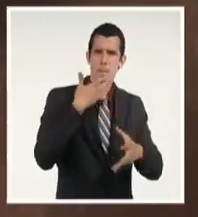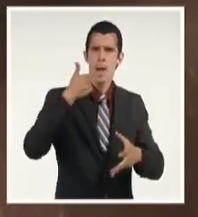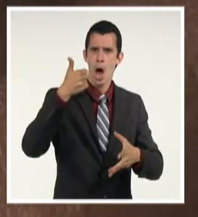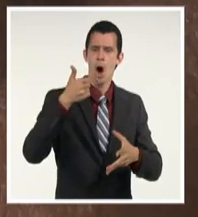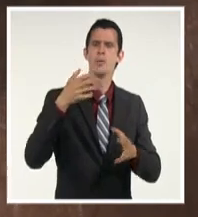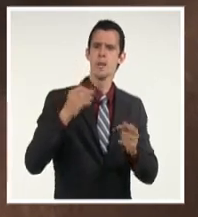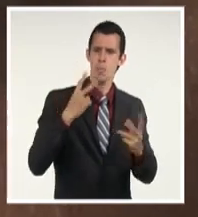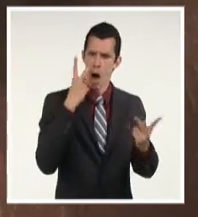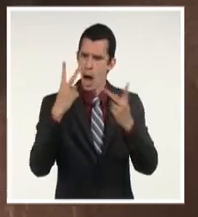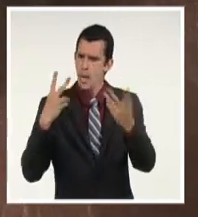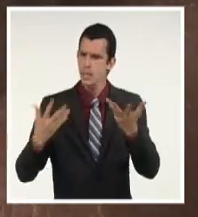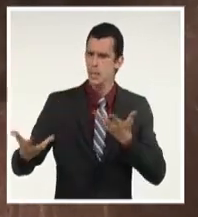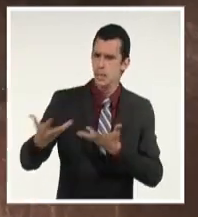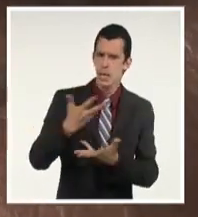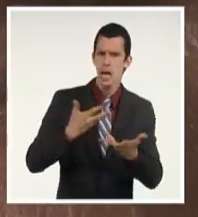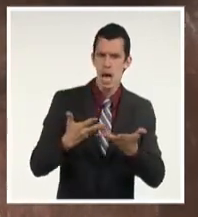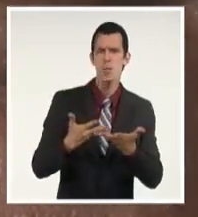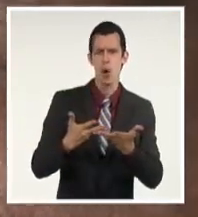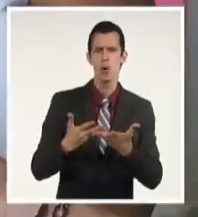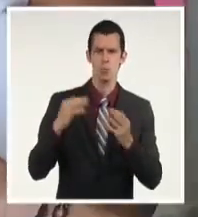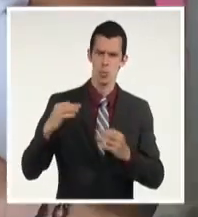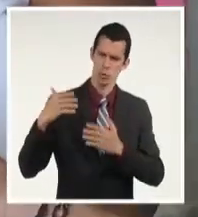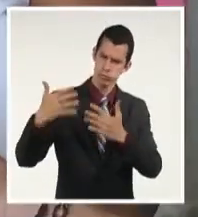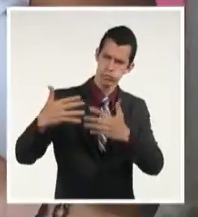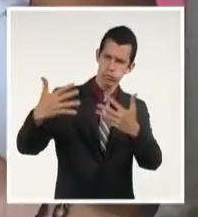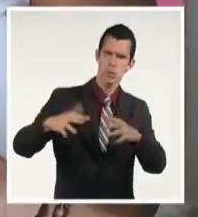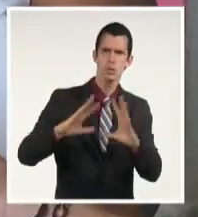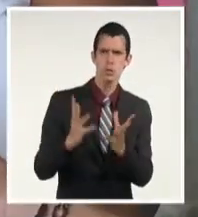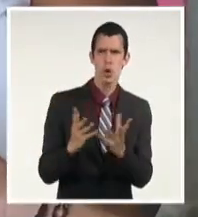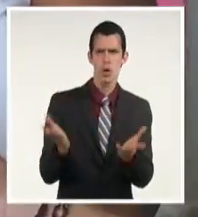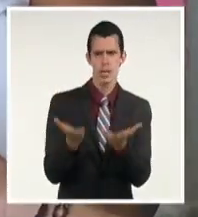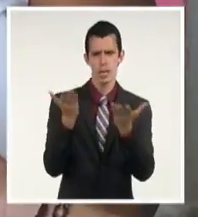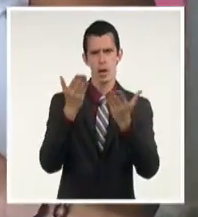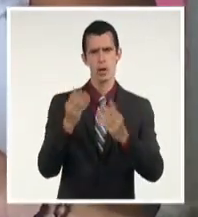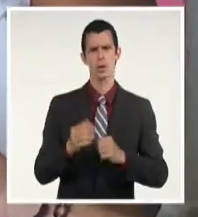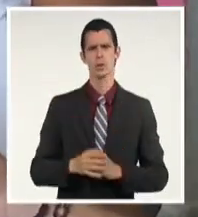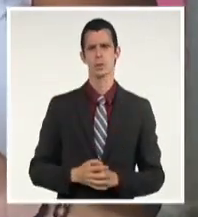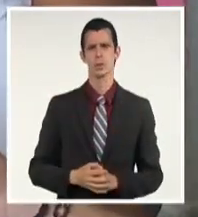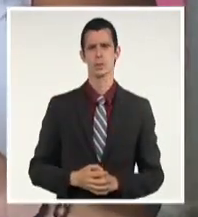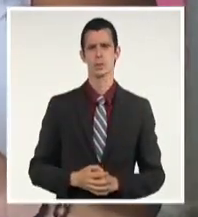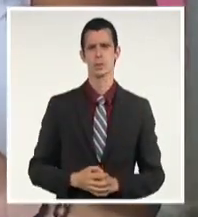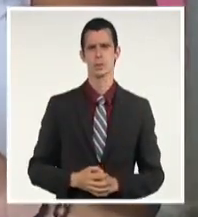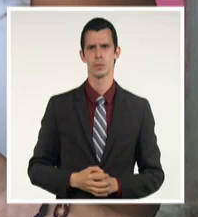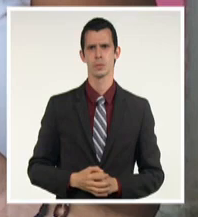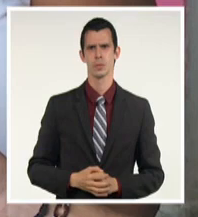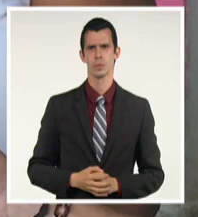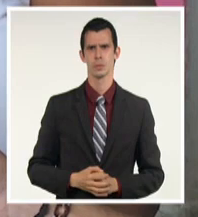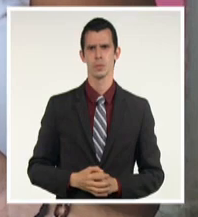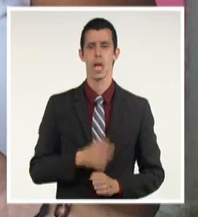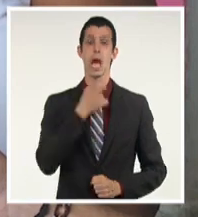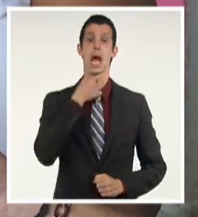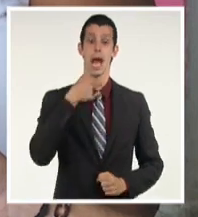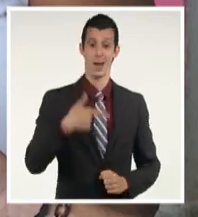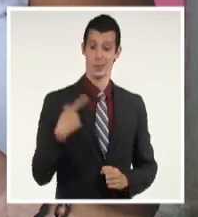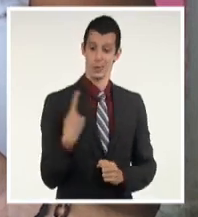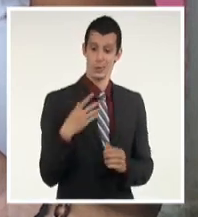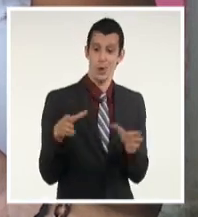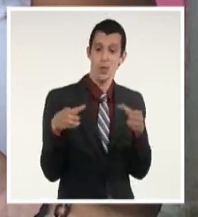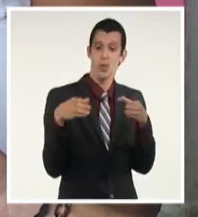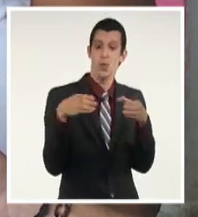atento, íbamos a llegar lejos. Lo demostramos en la dirección de la microbrigada, que estaba compuesta